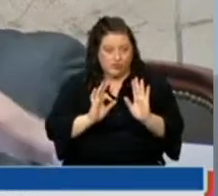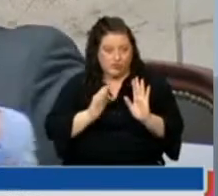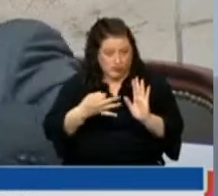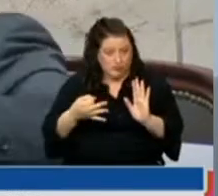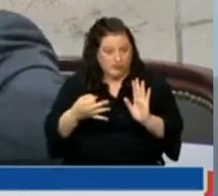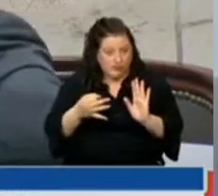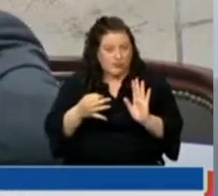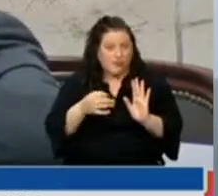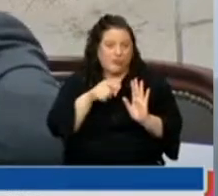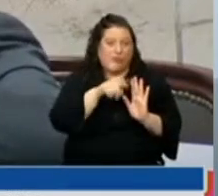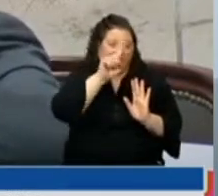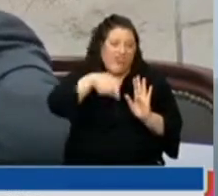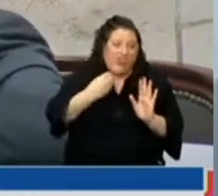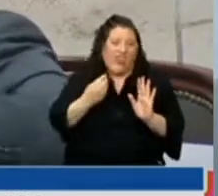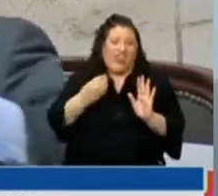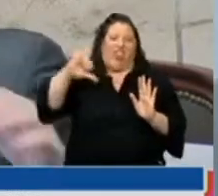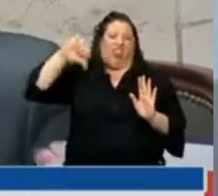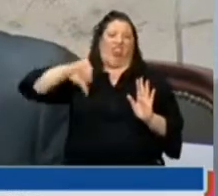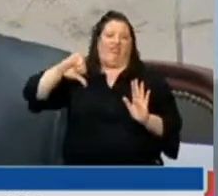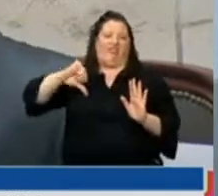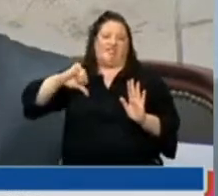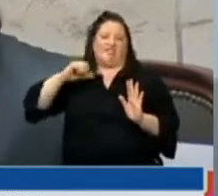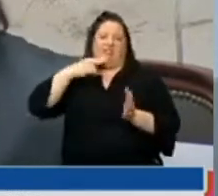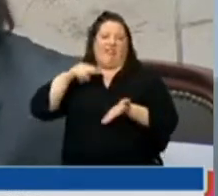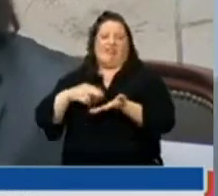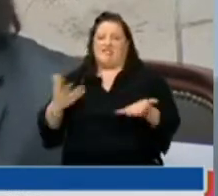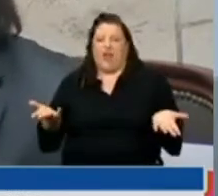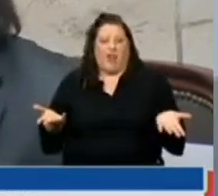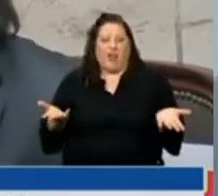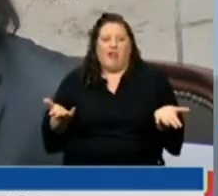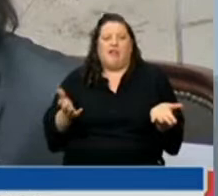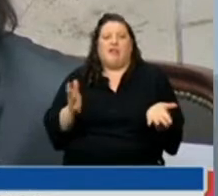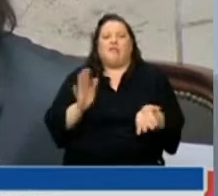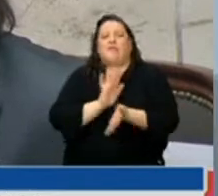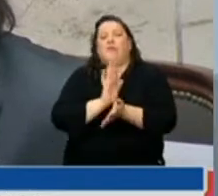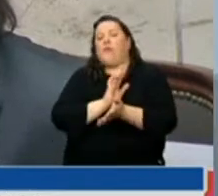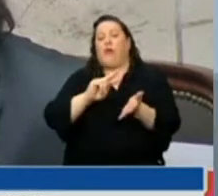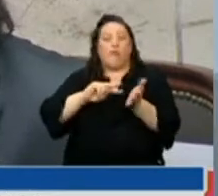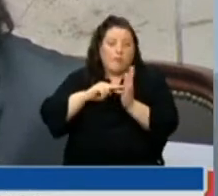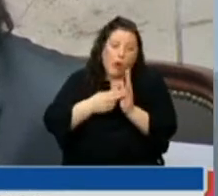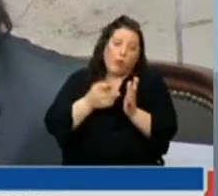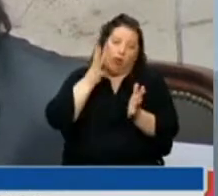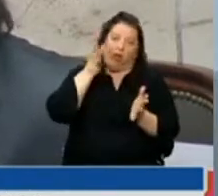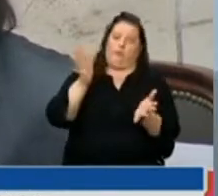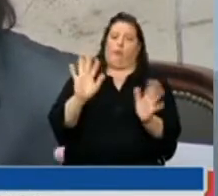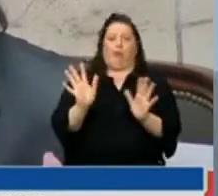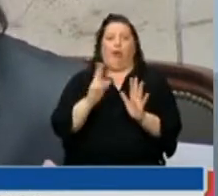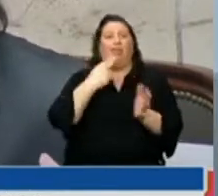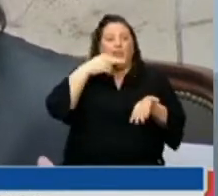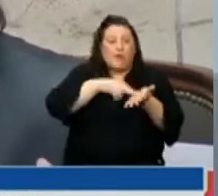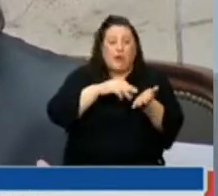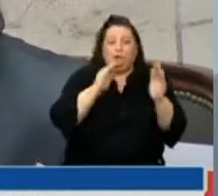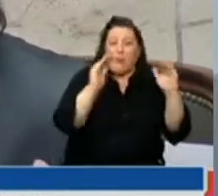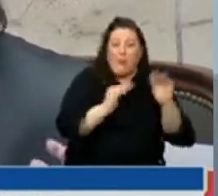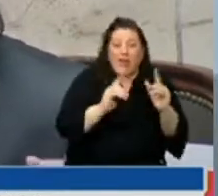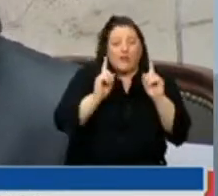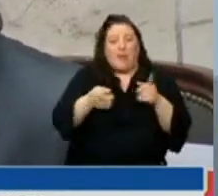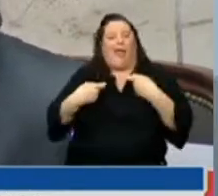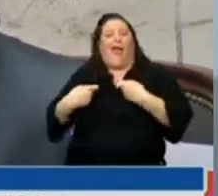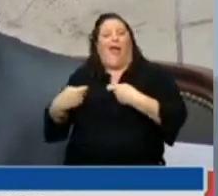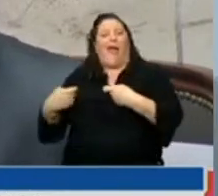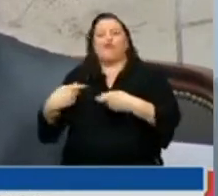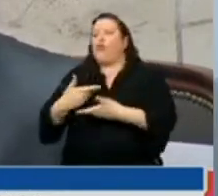un un libertario haciendo keines sianis pero en un momento donde ni los ni keines haría keines sianis y